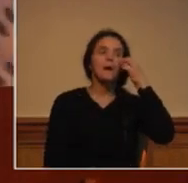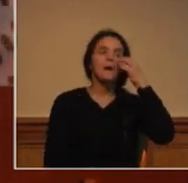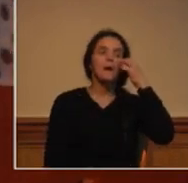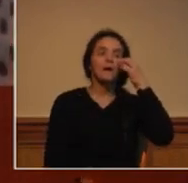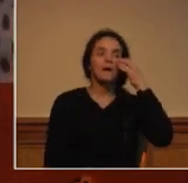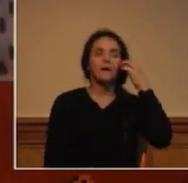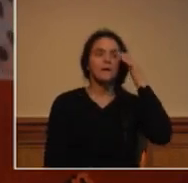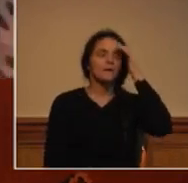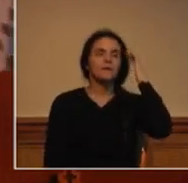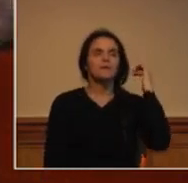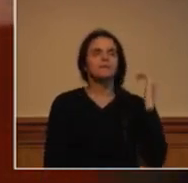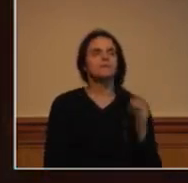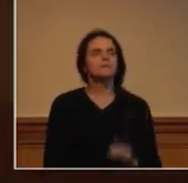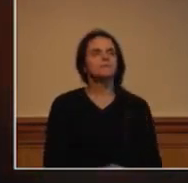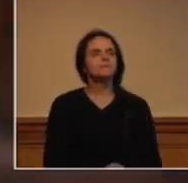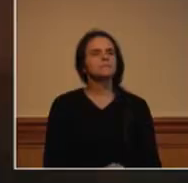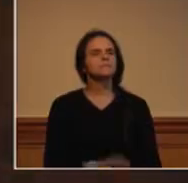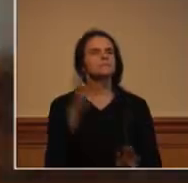allí.